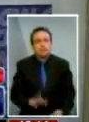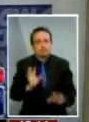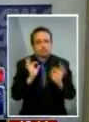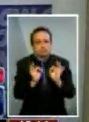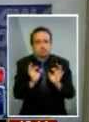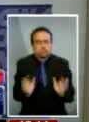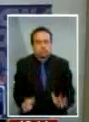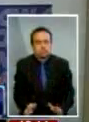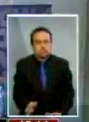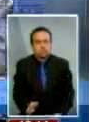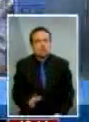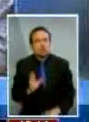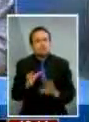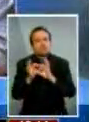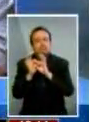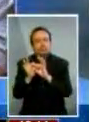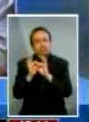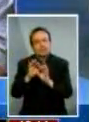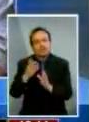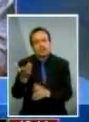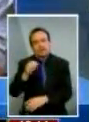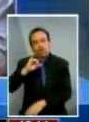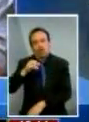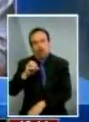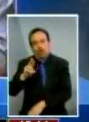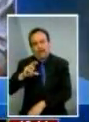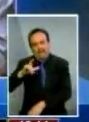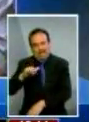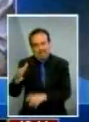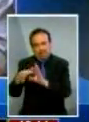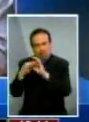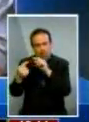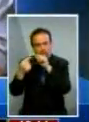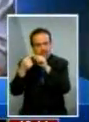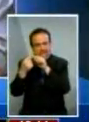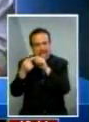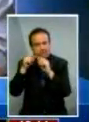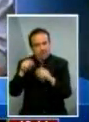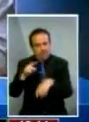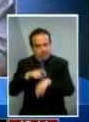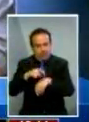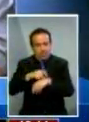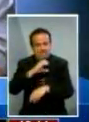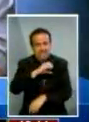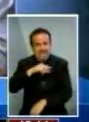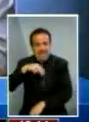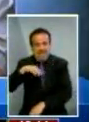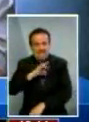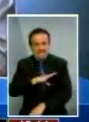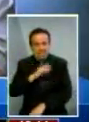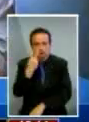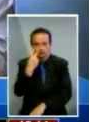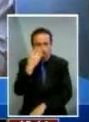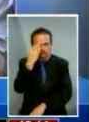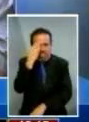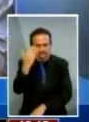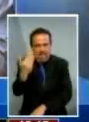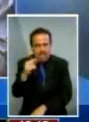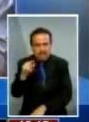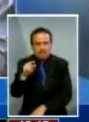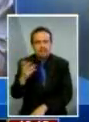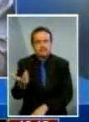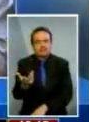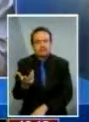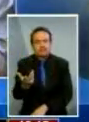corresponde. Muy bien, Jorge Luxinger, muchísimas gracias por este contacto a esta hora con CNN Chile, a dos días de